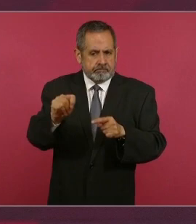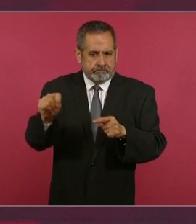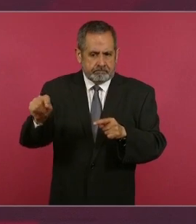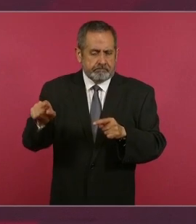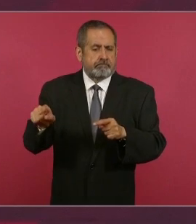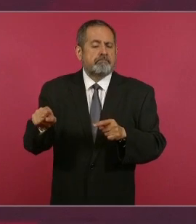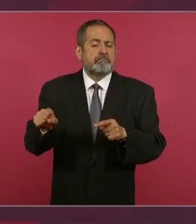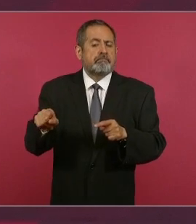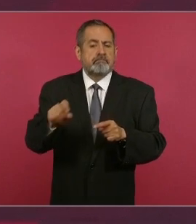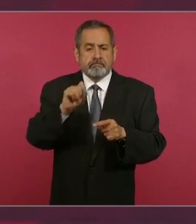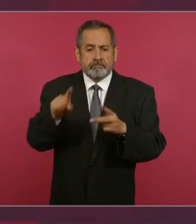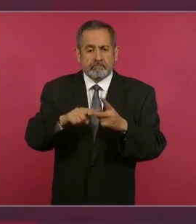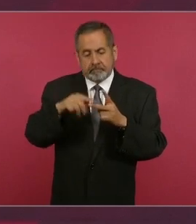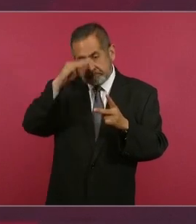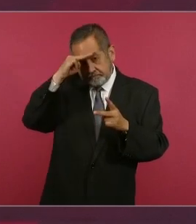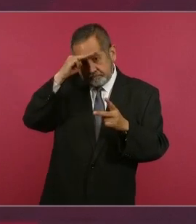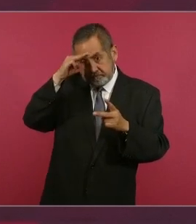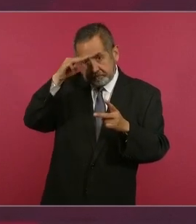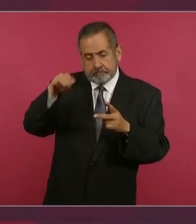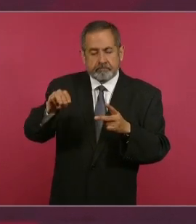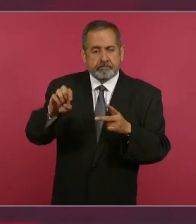y en Mexicali.